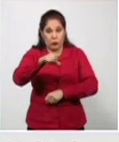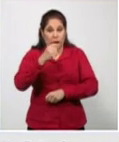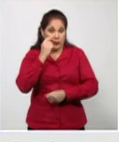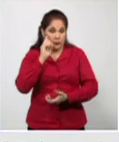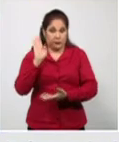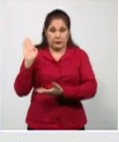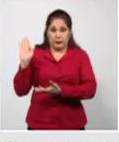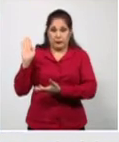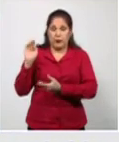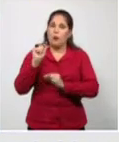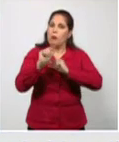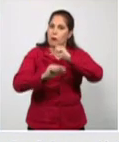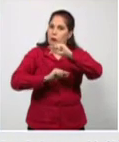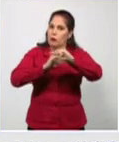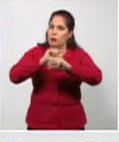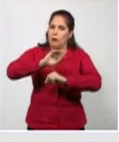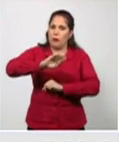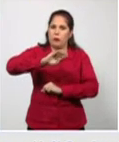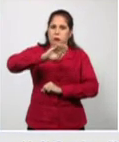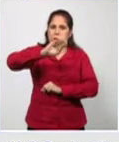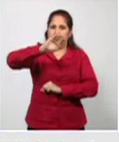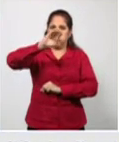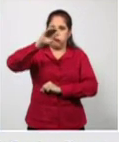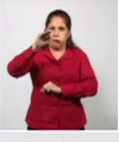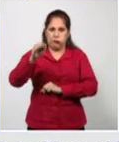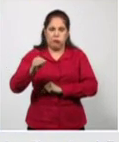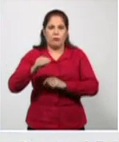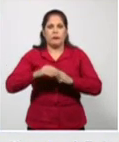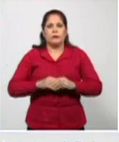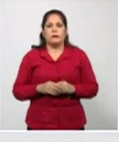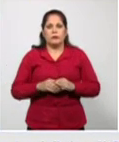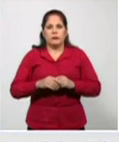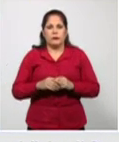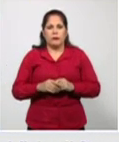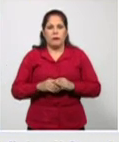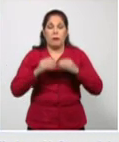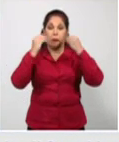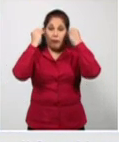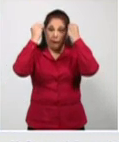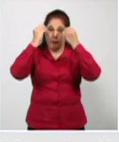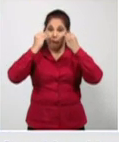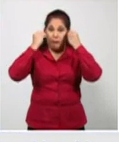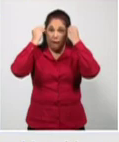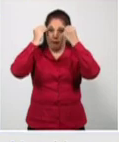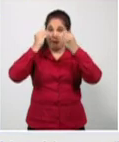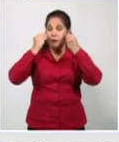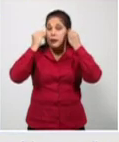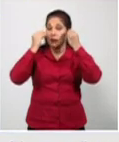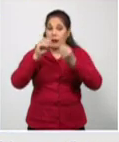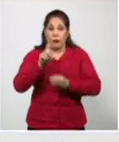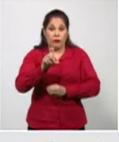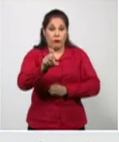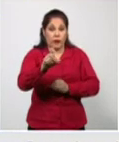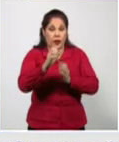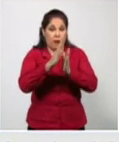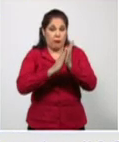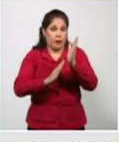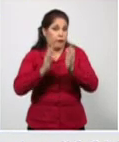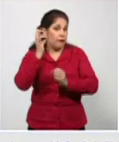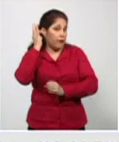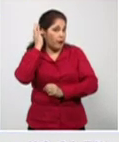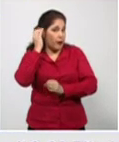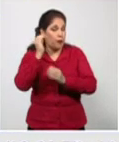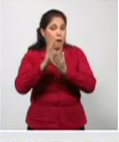se ha ido incrementando. Y se espera que a partir de finales de febrero, principios de